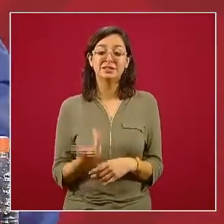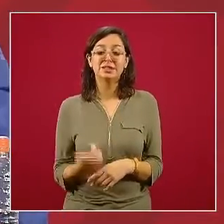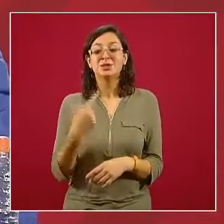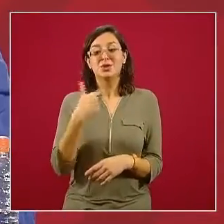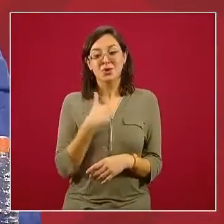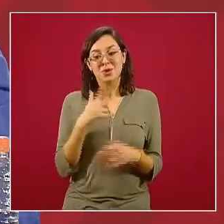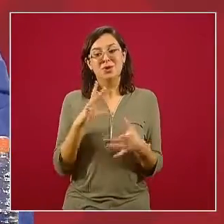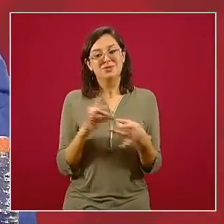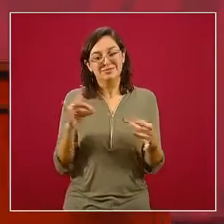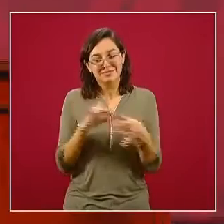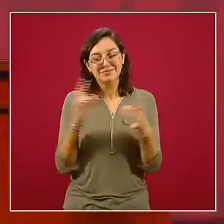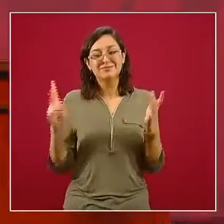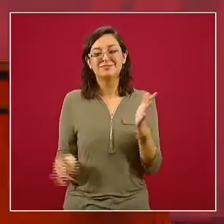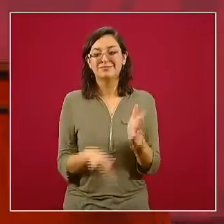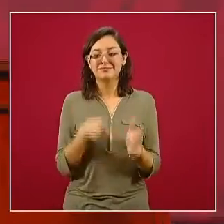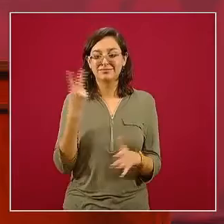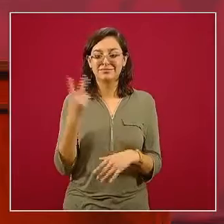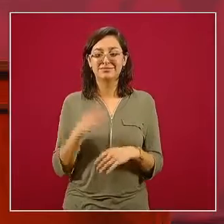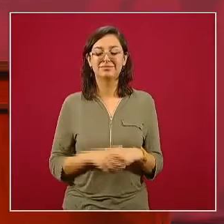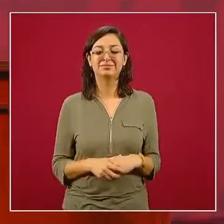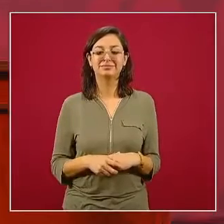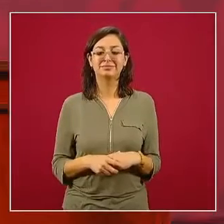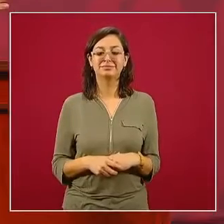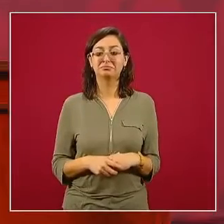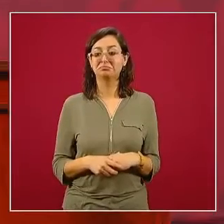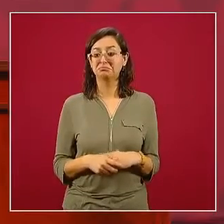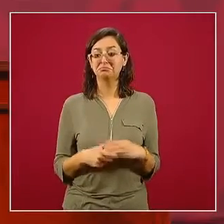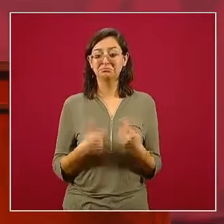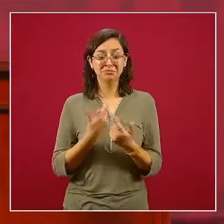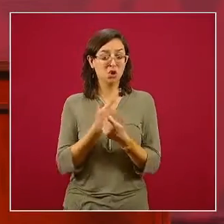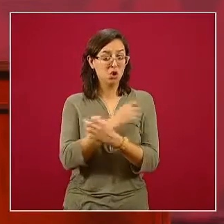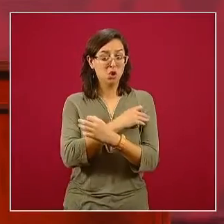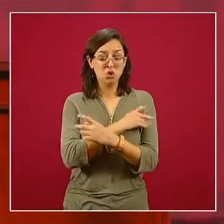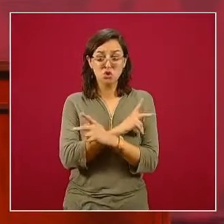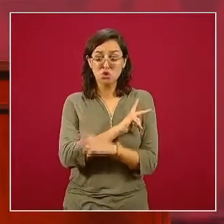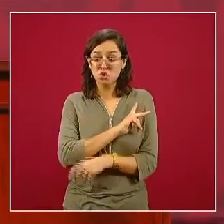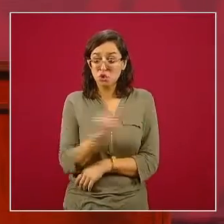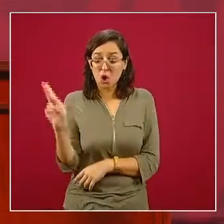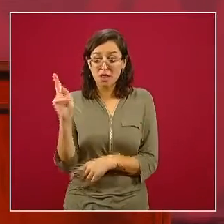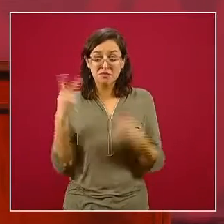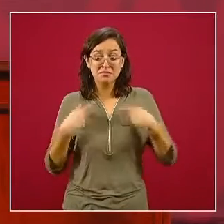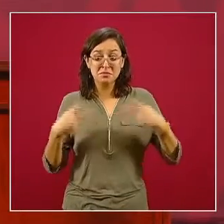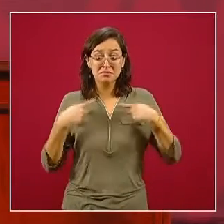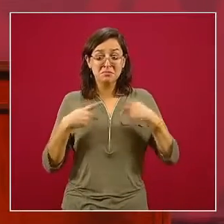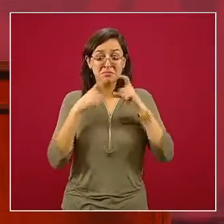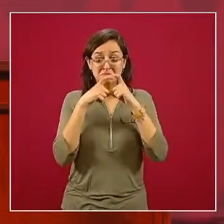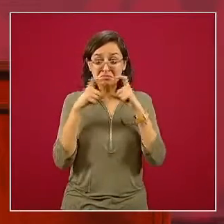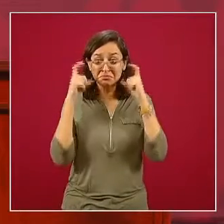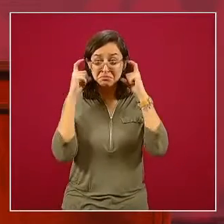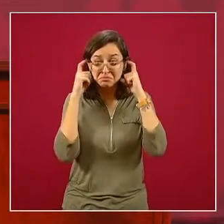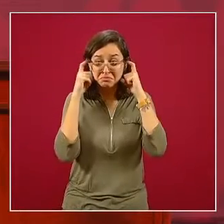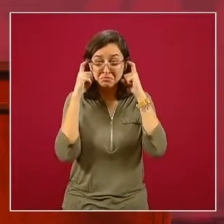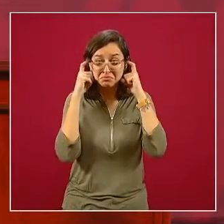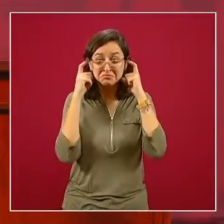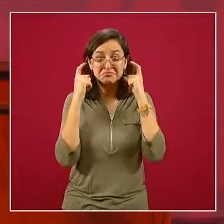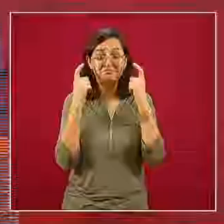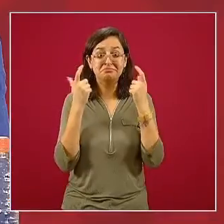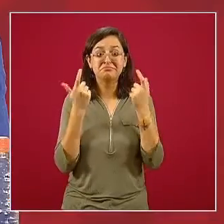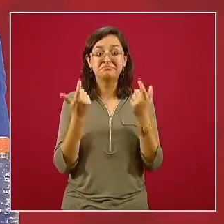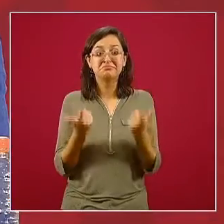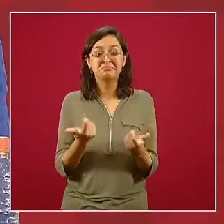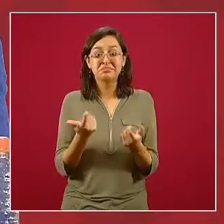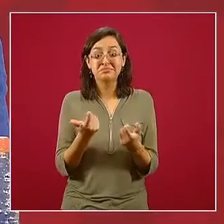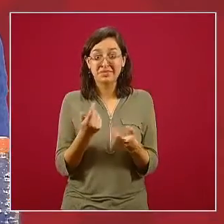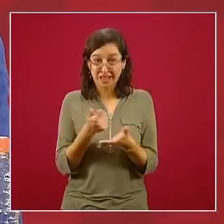de resumir de esta manera. El uso indiscriminado de cubrebocas, es decir, todo mundo póngase a usar cubrebocas, no